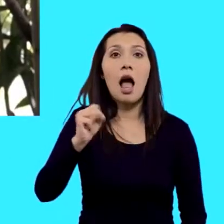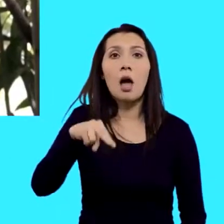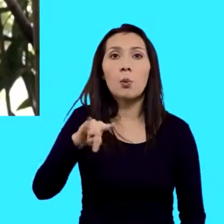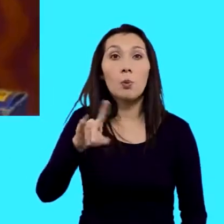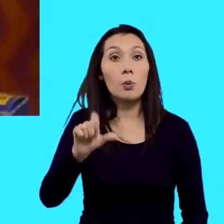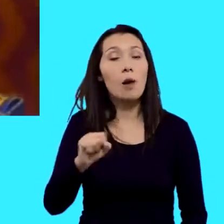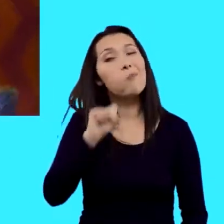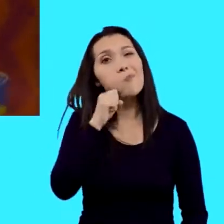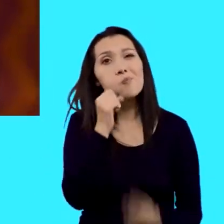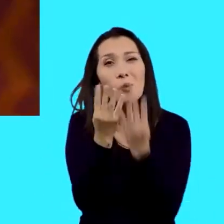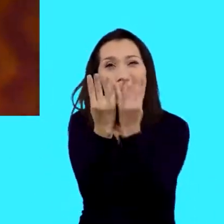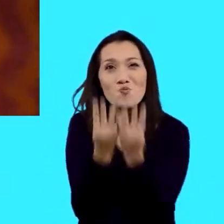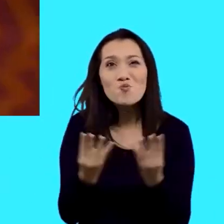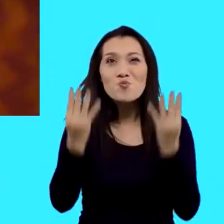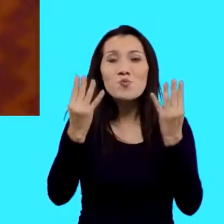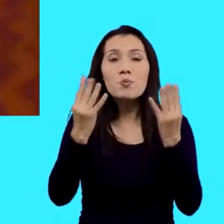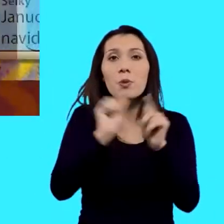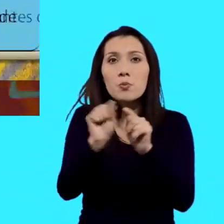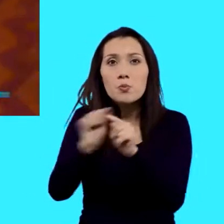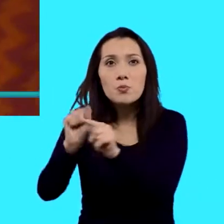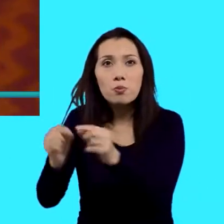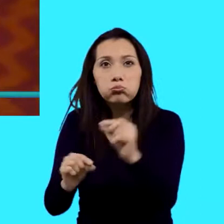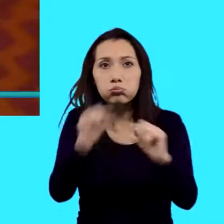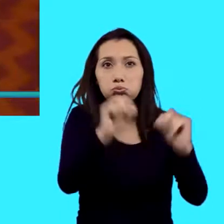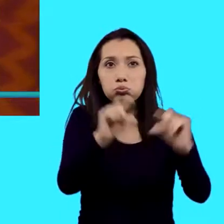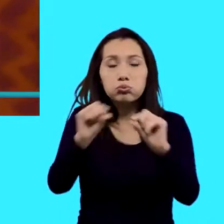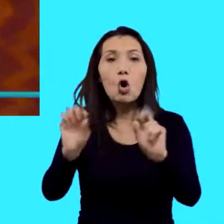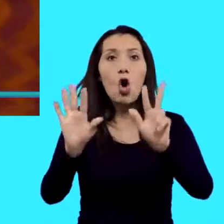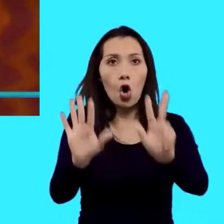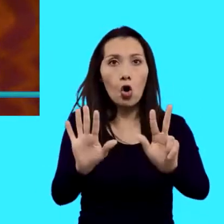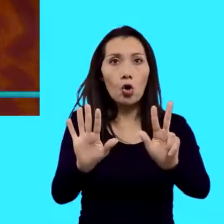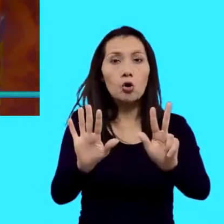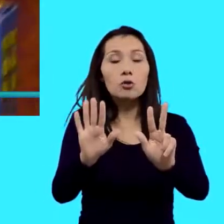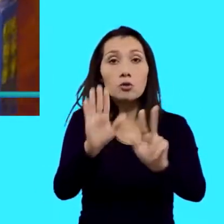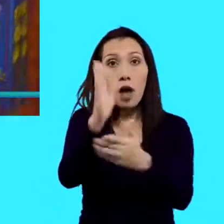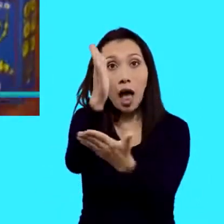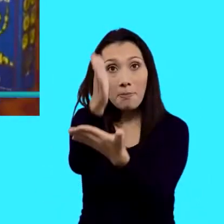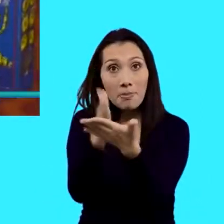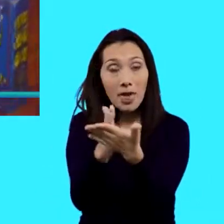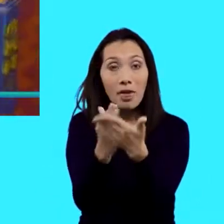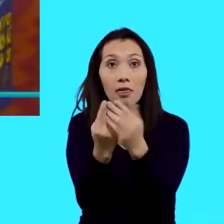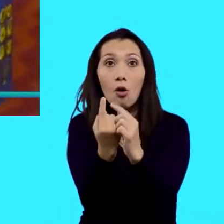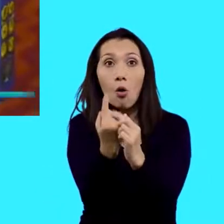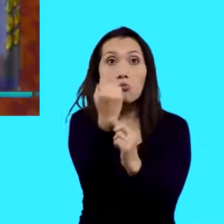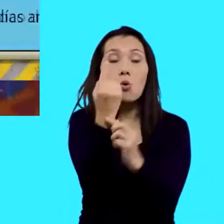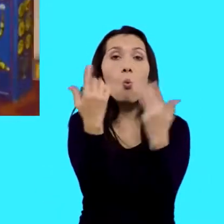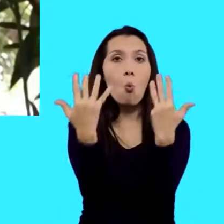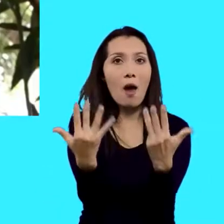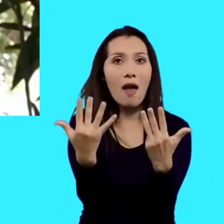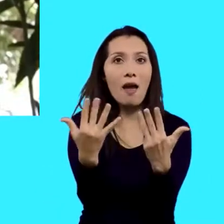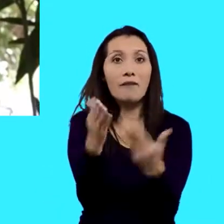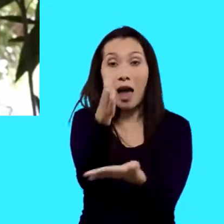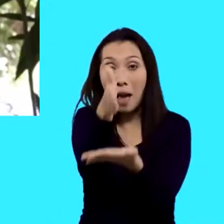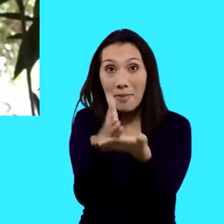Hanukkah se prenden velas, son 8, con la vela del medio son 9, pero